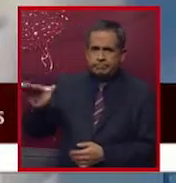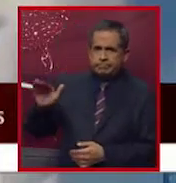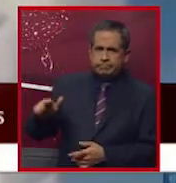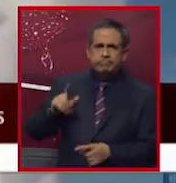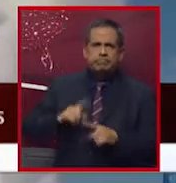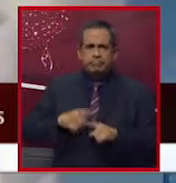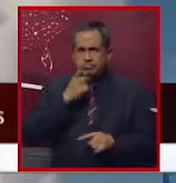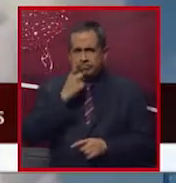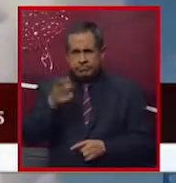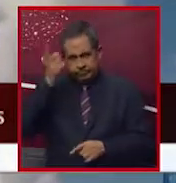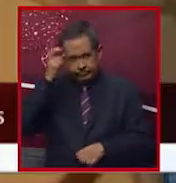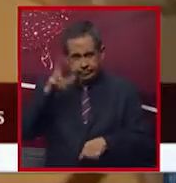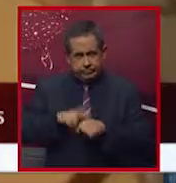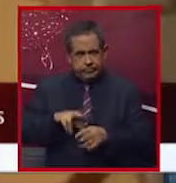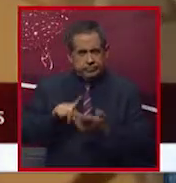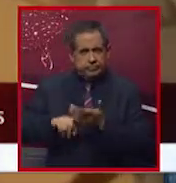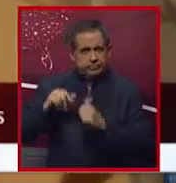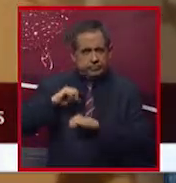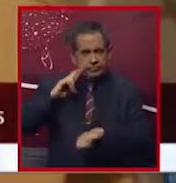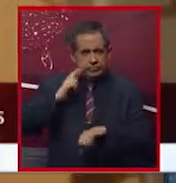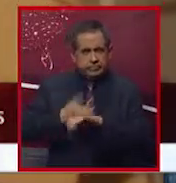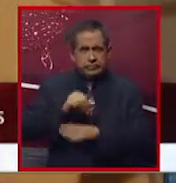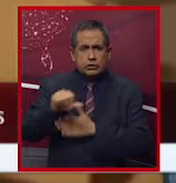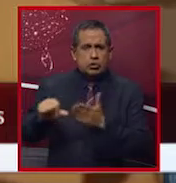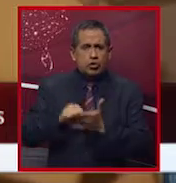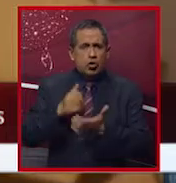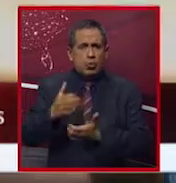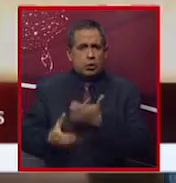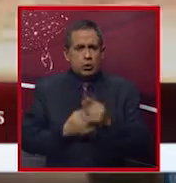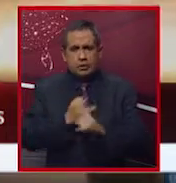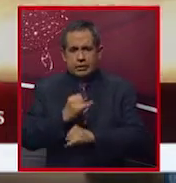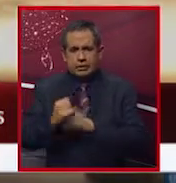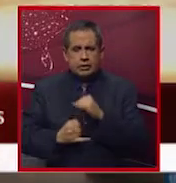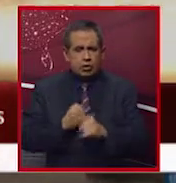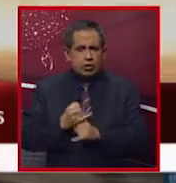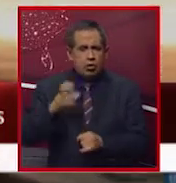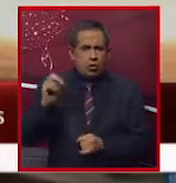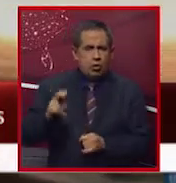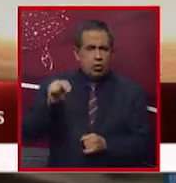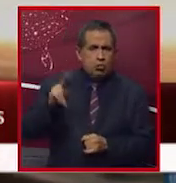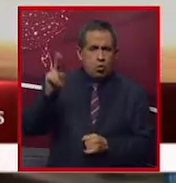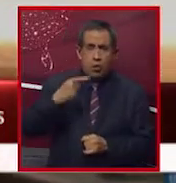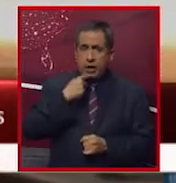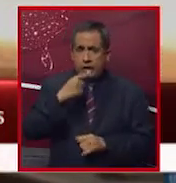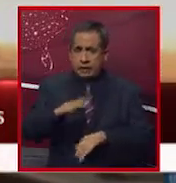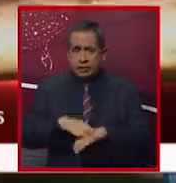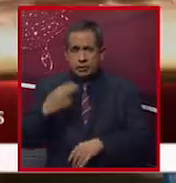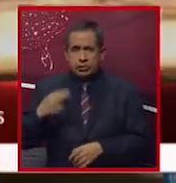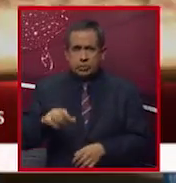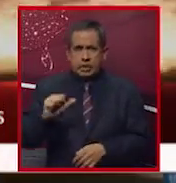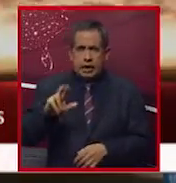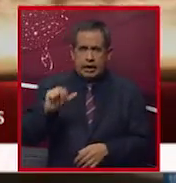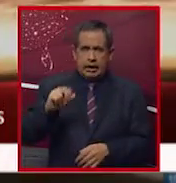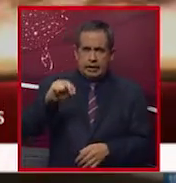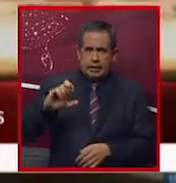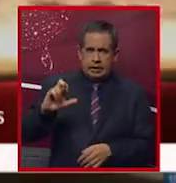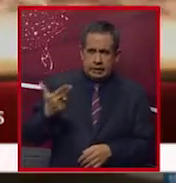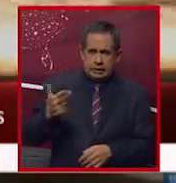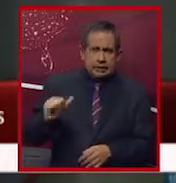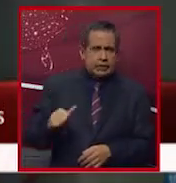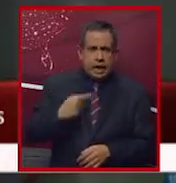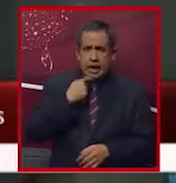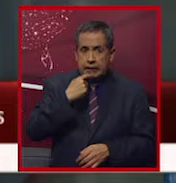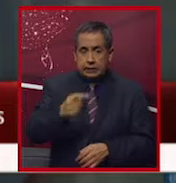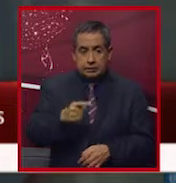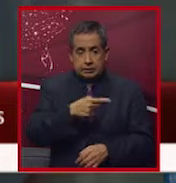directora ejecutiva del Centro de Comercio Internacional de la Organización de las Naciones Unidas, Aracha González. Destacó que la